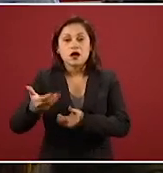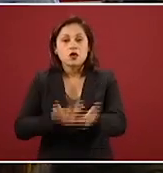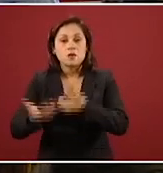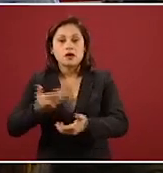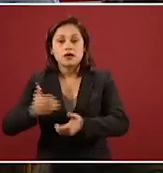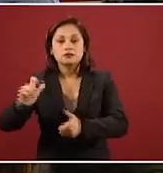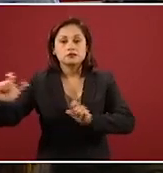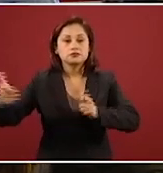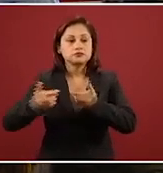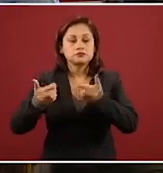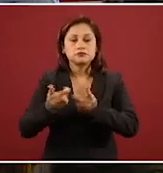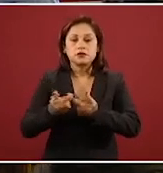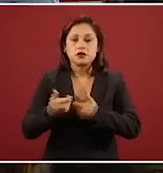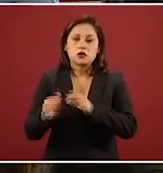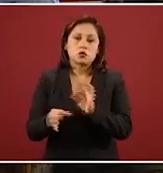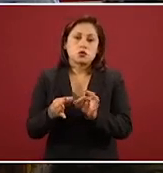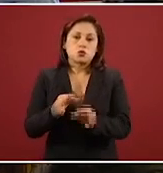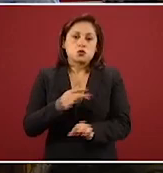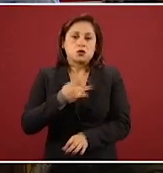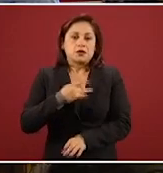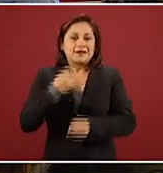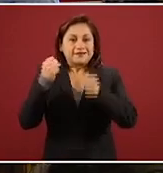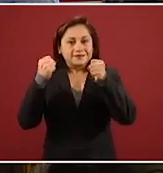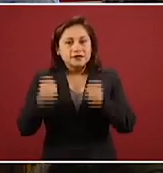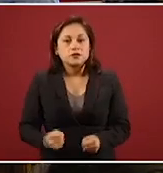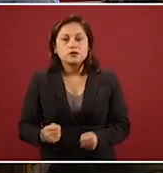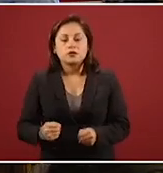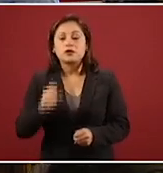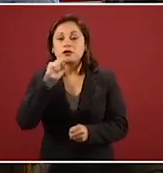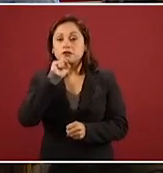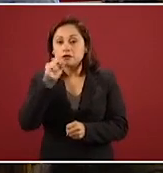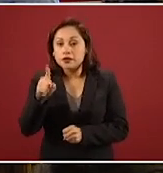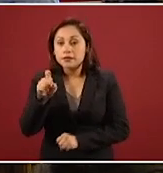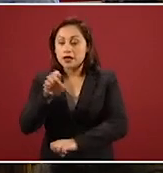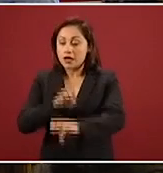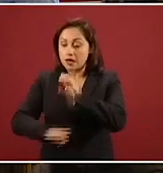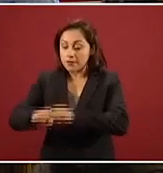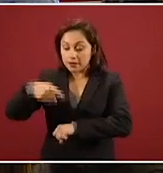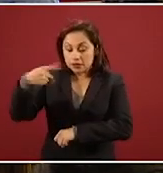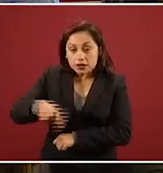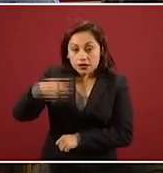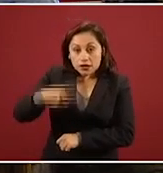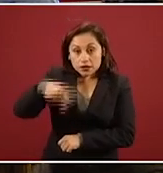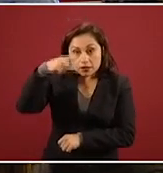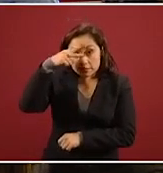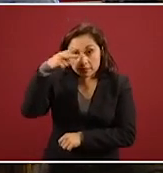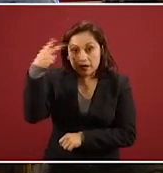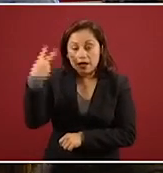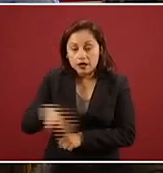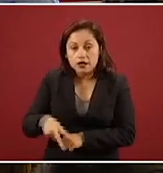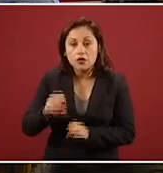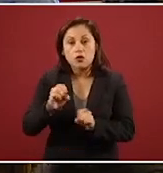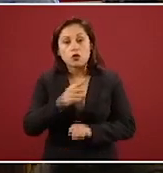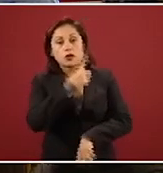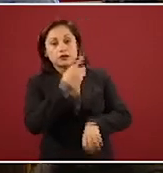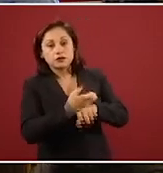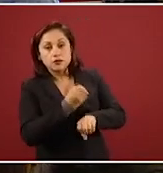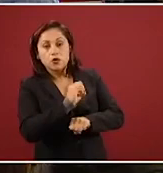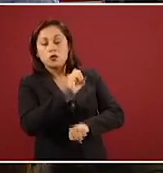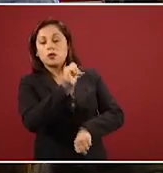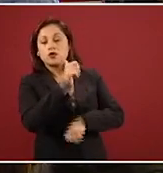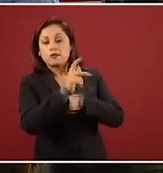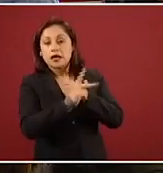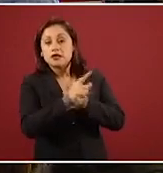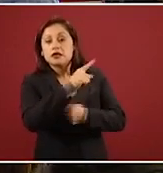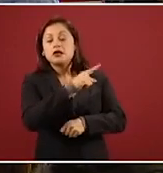se definen perfectamente reglas para las empresas propiedad del Estado, los mecanismos de solución de controversias que ya mencionaba